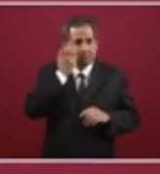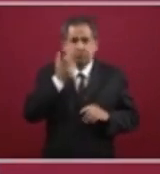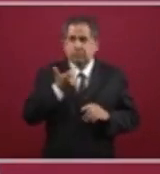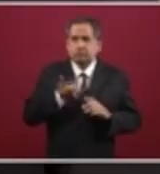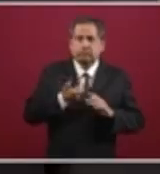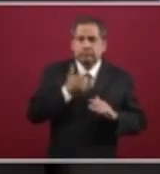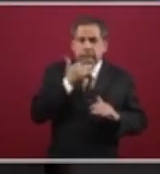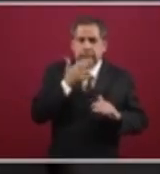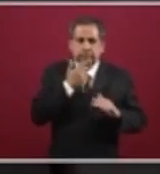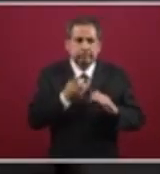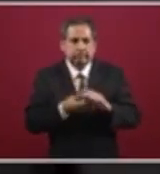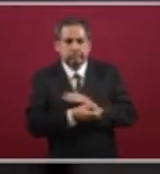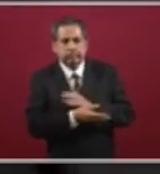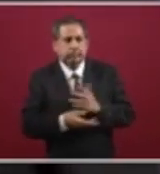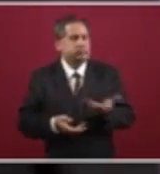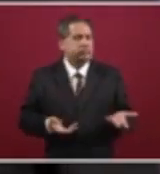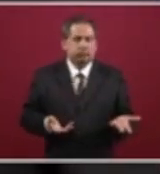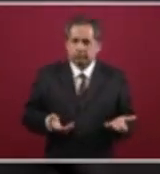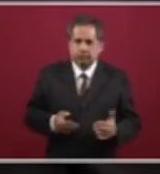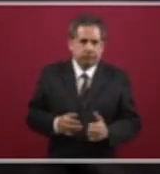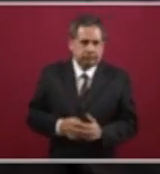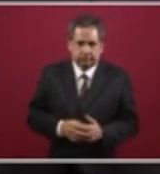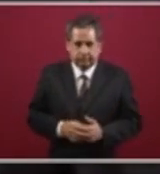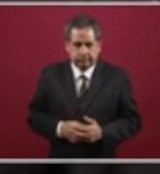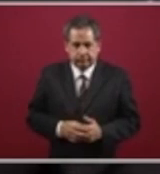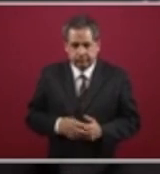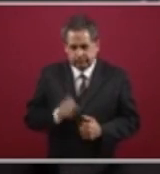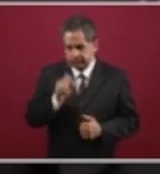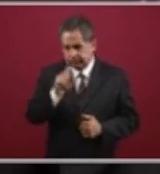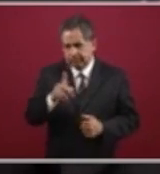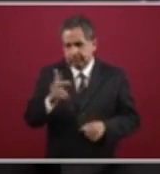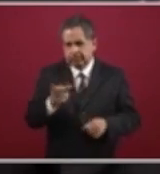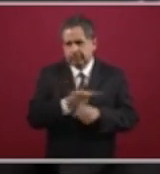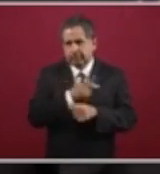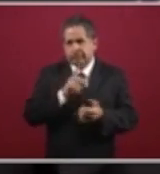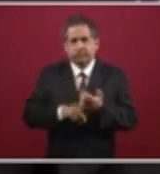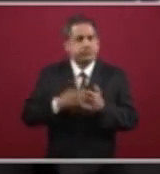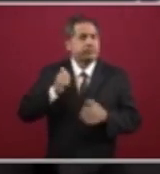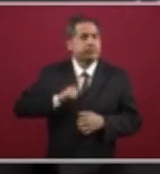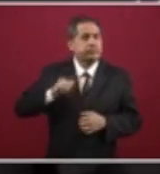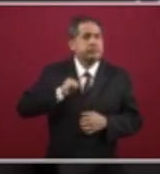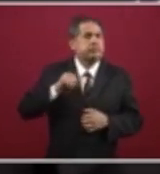financiera. Es como lo que pasaba en el siglo XIX,